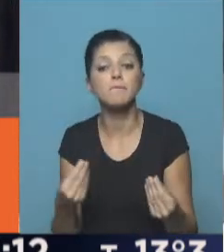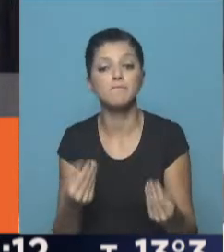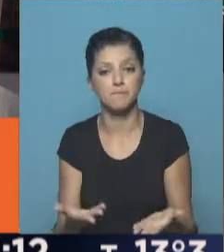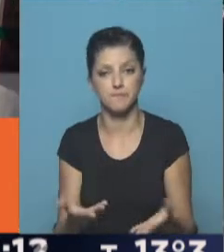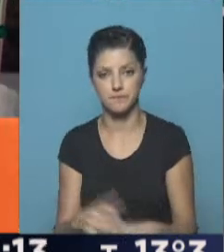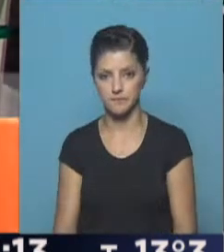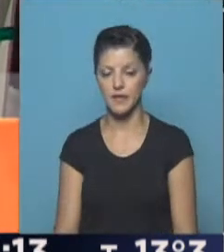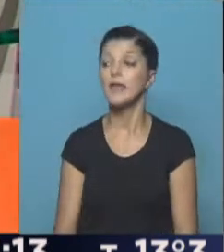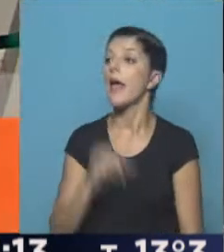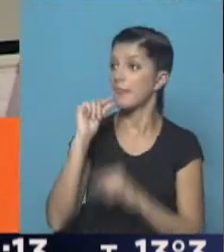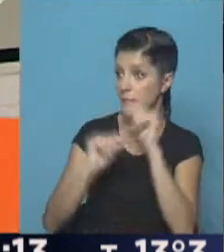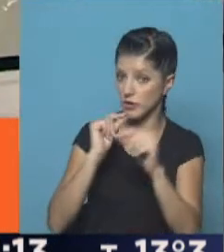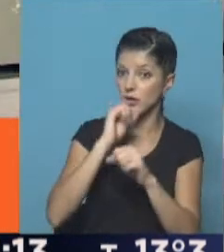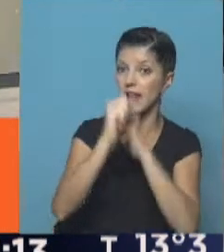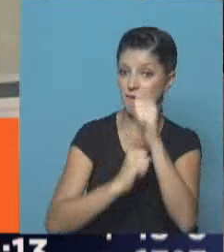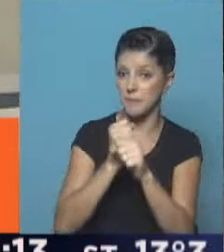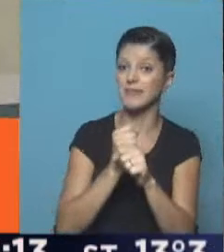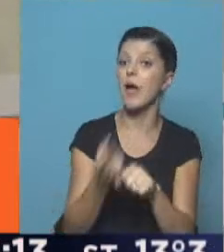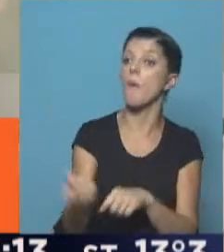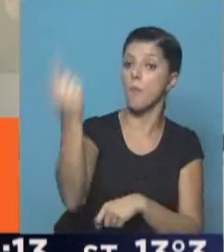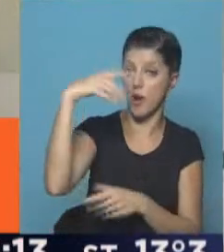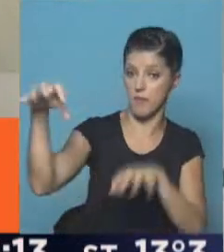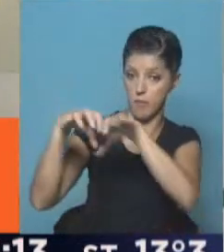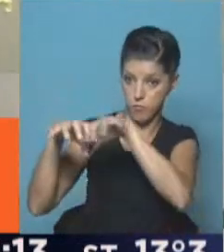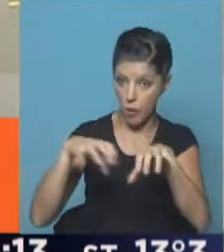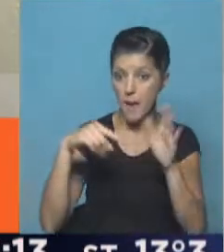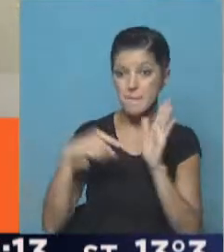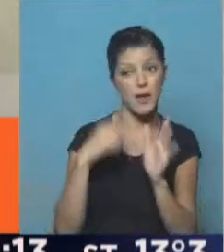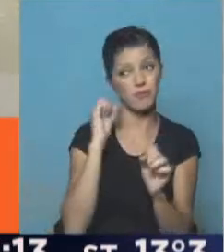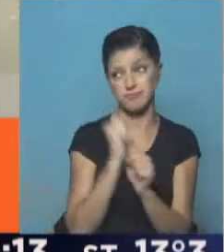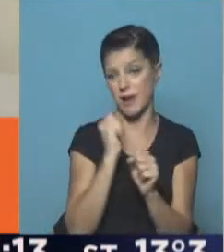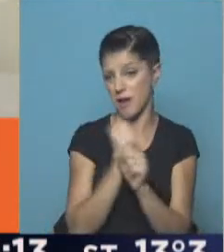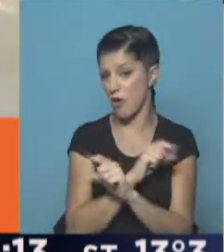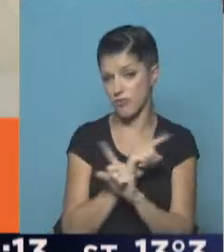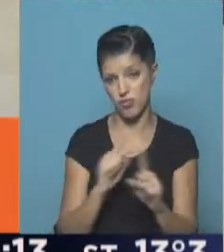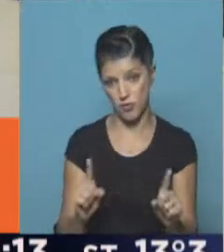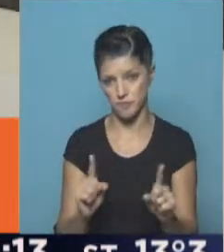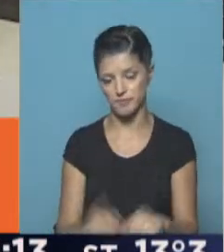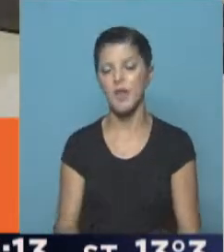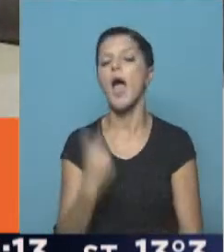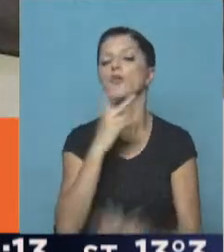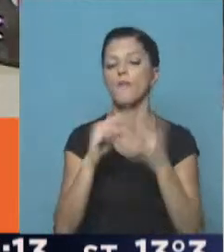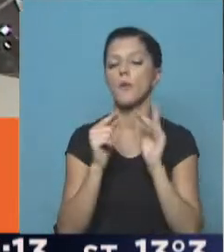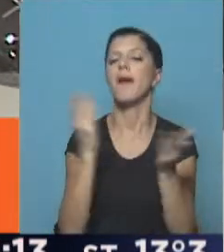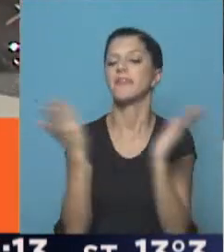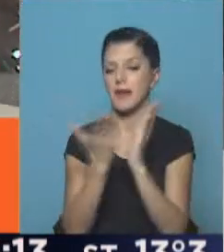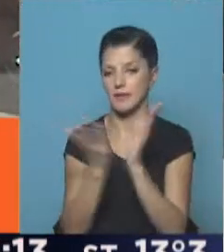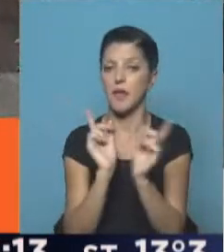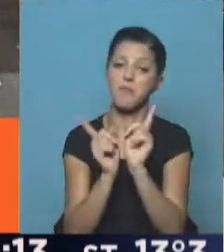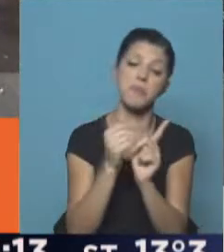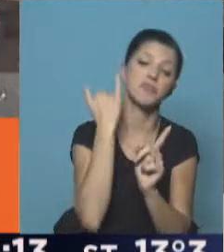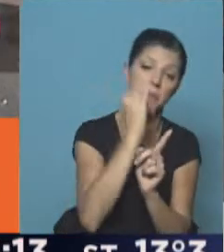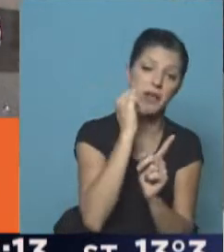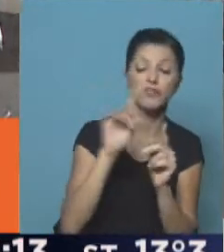las empresas, pero no están volviendo los empleos. Y las bases de Trump, digo, tenés dos lógicas. Una lógica más analítica, donde uno puede dar una explicación, y una